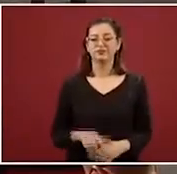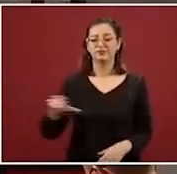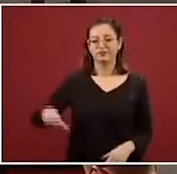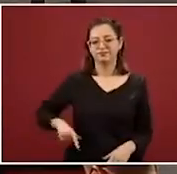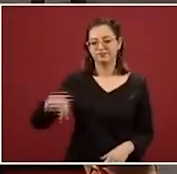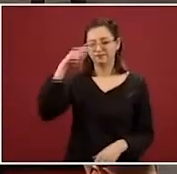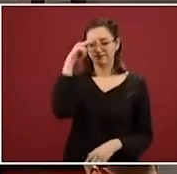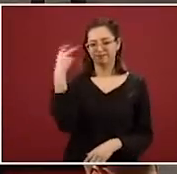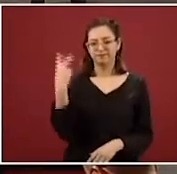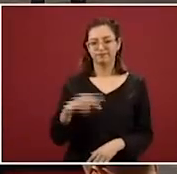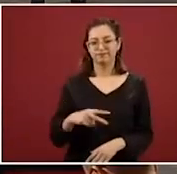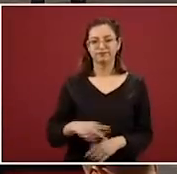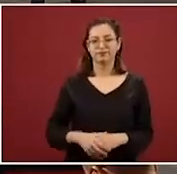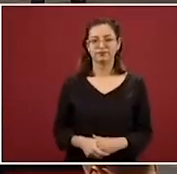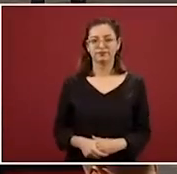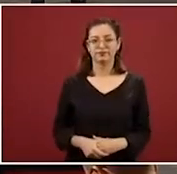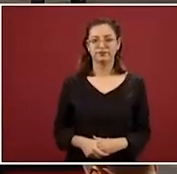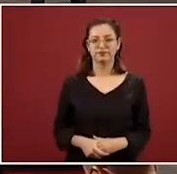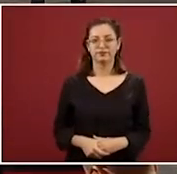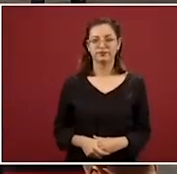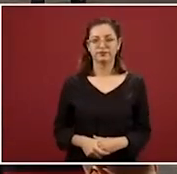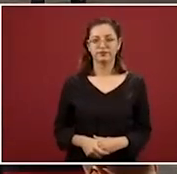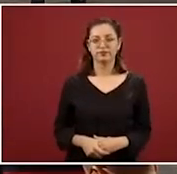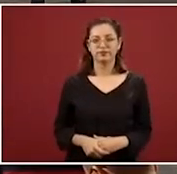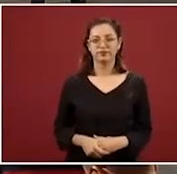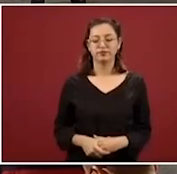Gobierno de México.